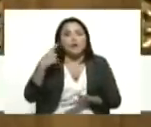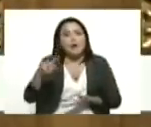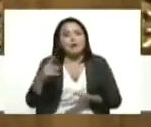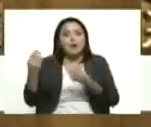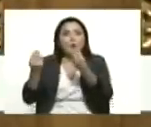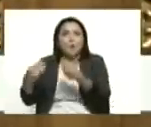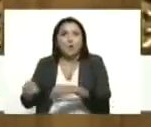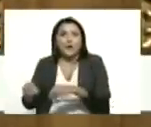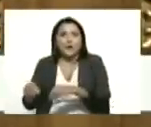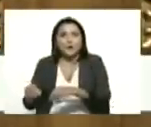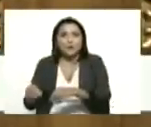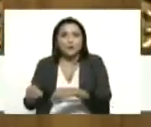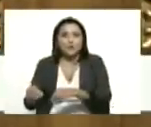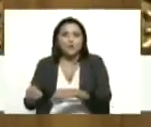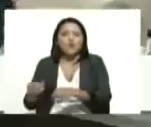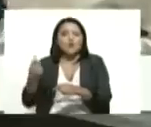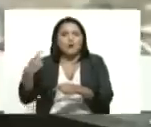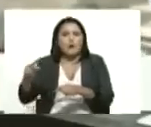Por ejemplo,